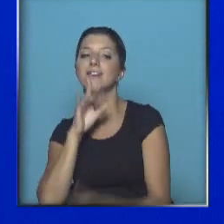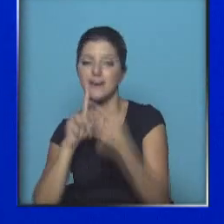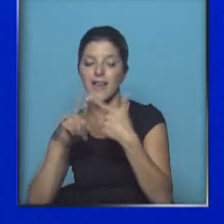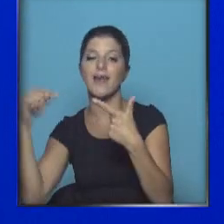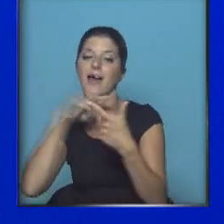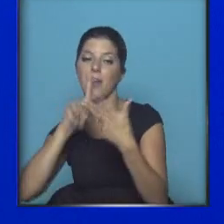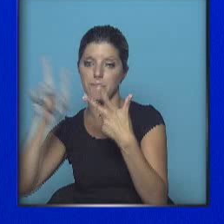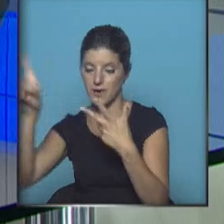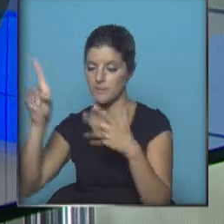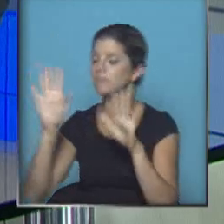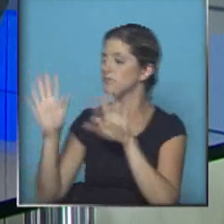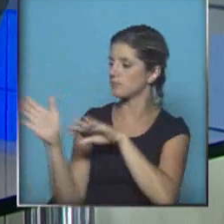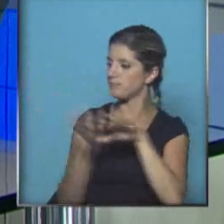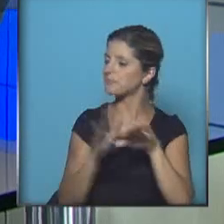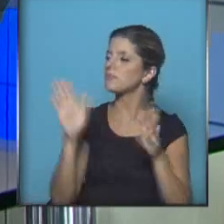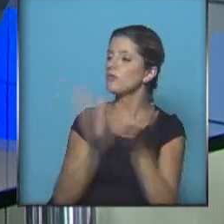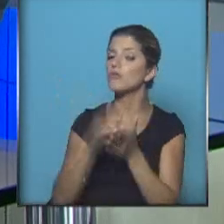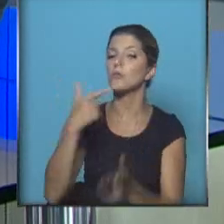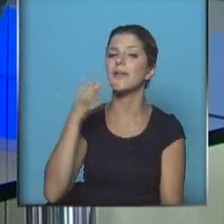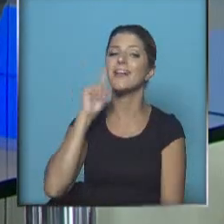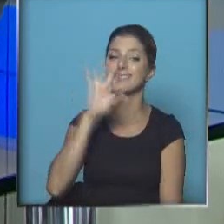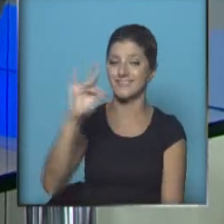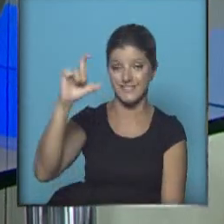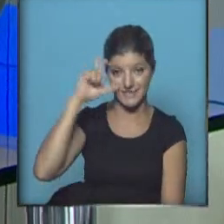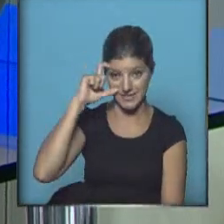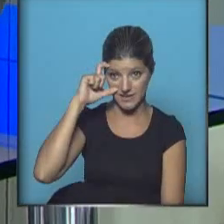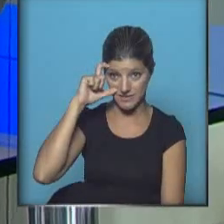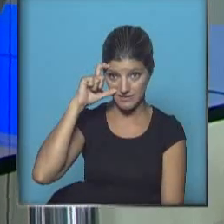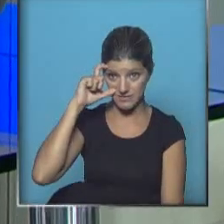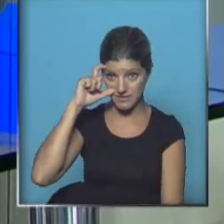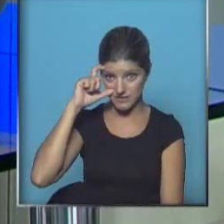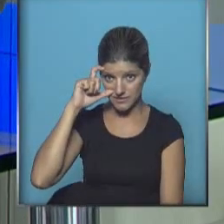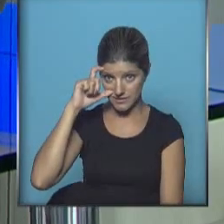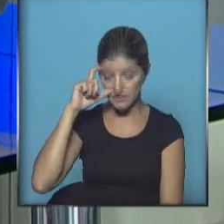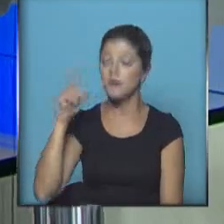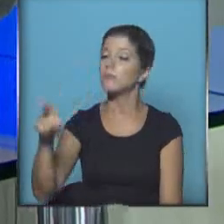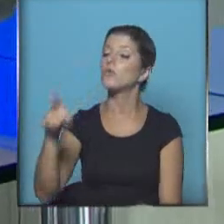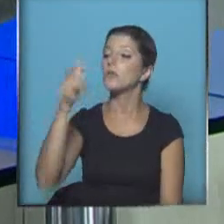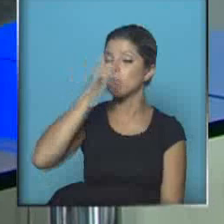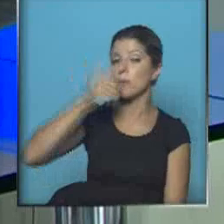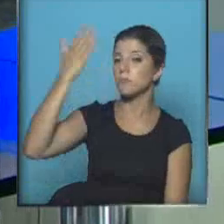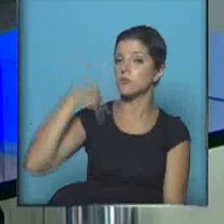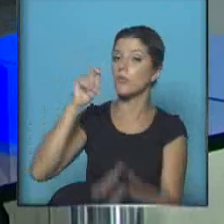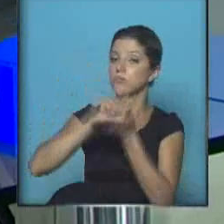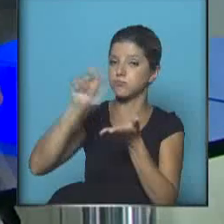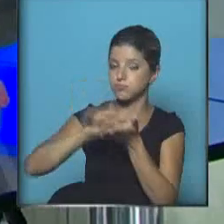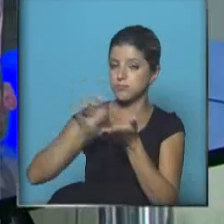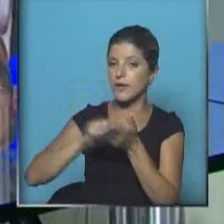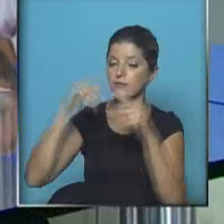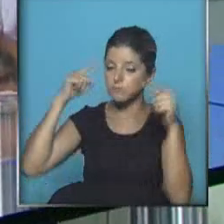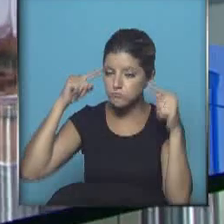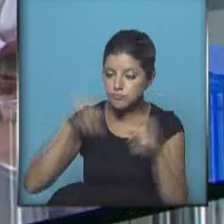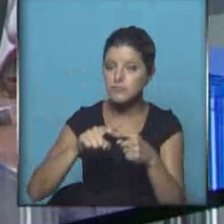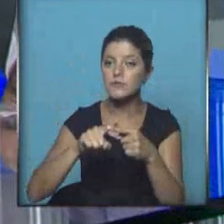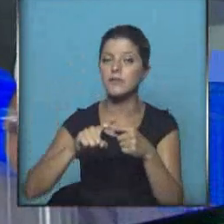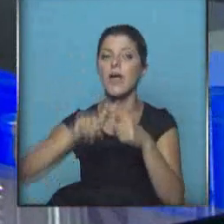servicios de inteligencia, vos justamente el domingo escribís que la intención es como de confinar la